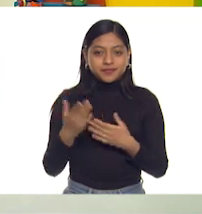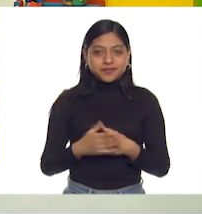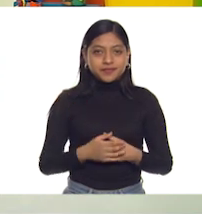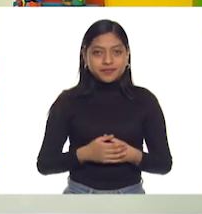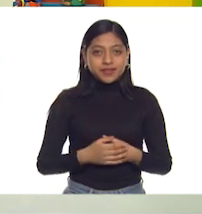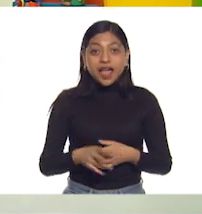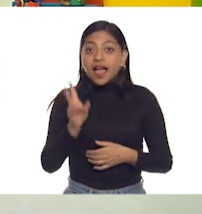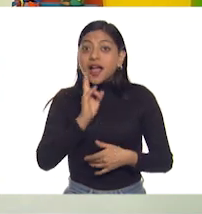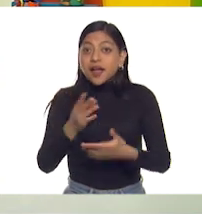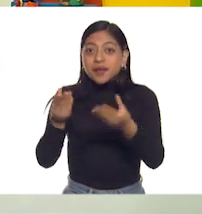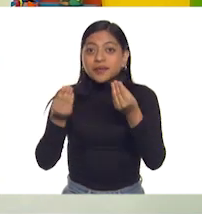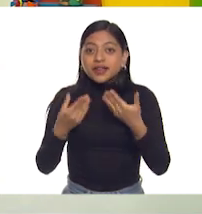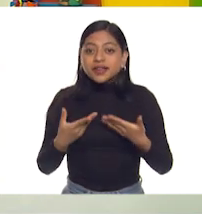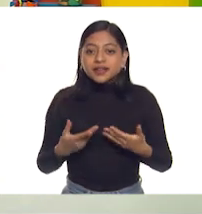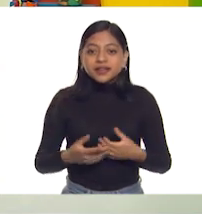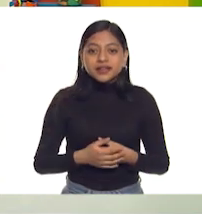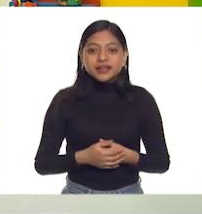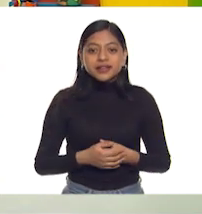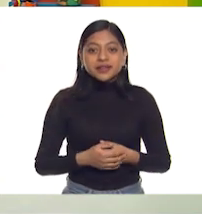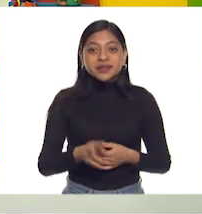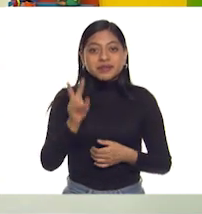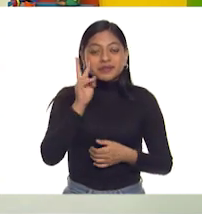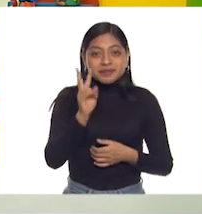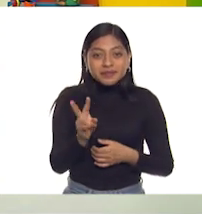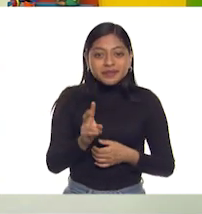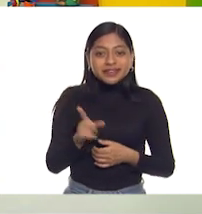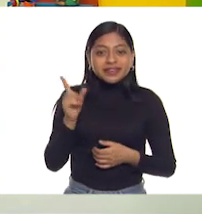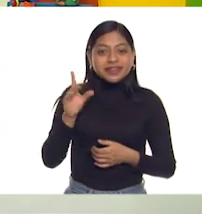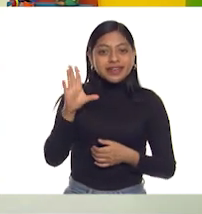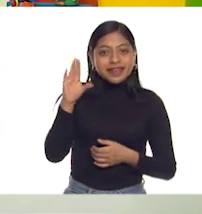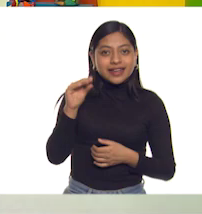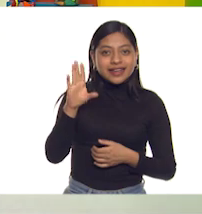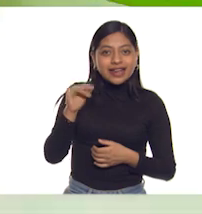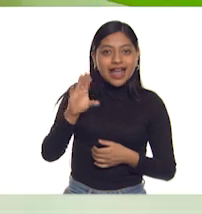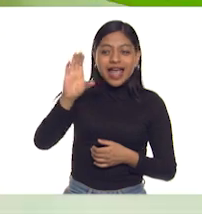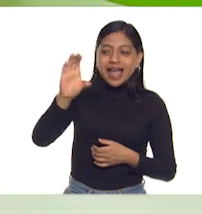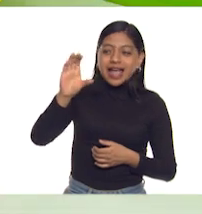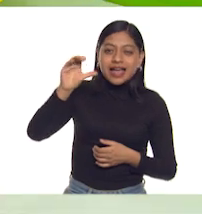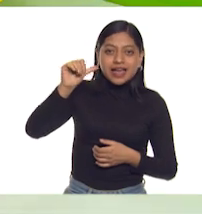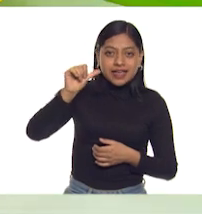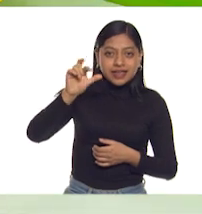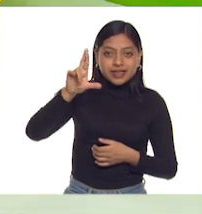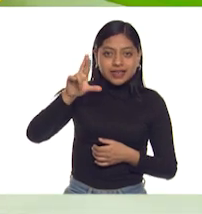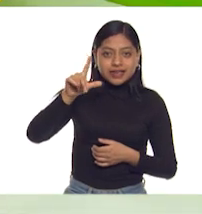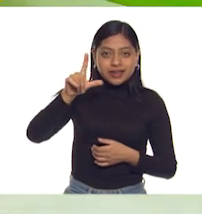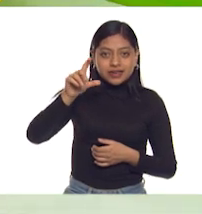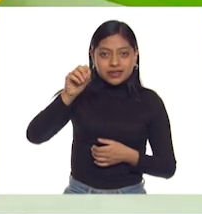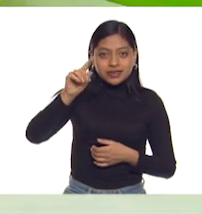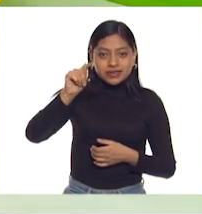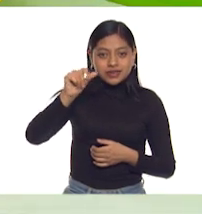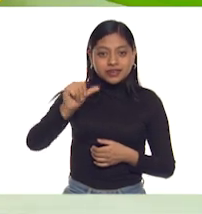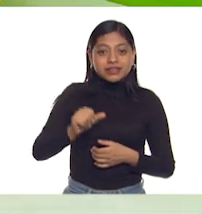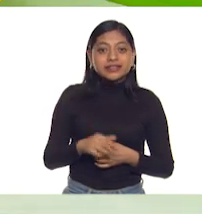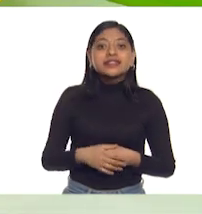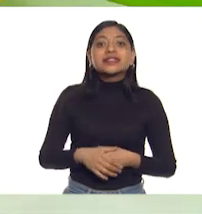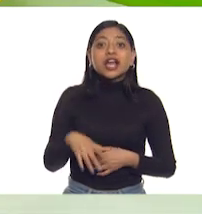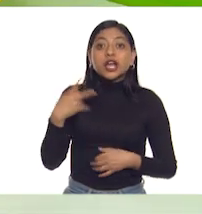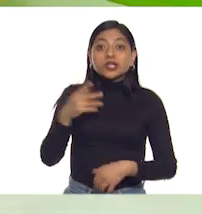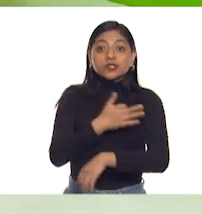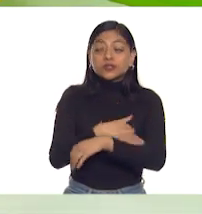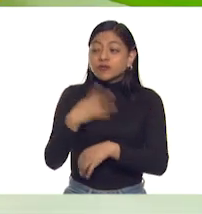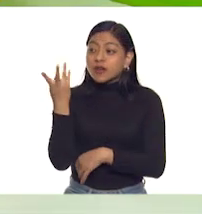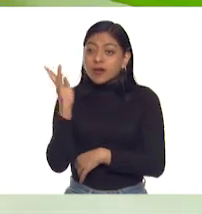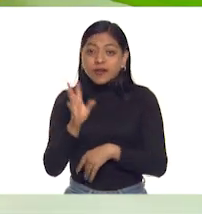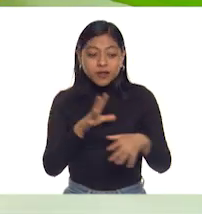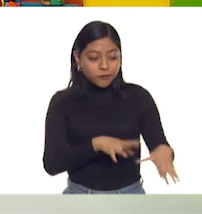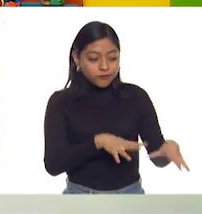ver. ¡Ah, mira! ¡Carlota! Recuerdo muy bien la historia con su familia